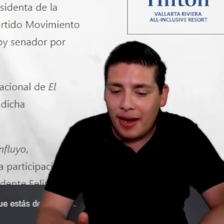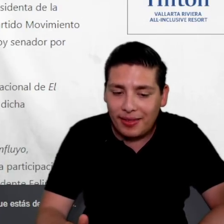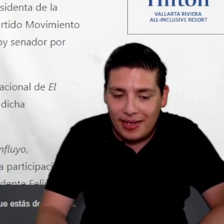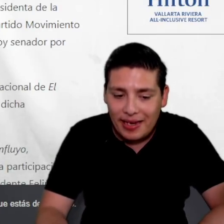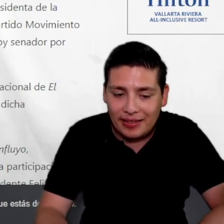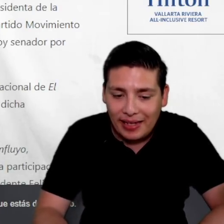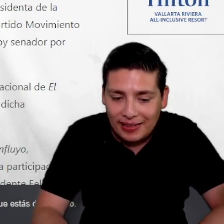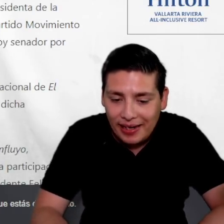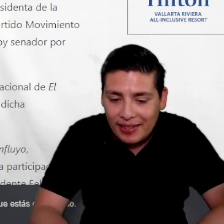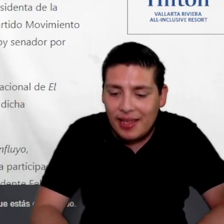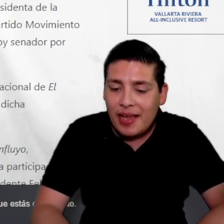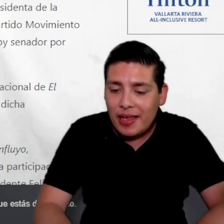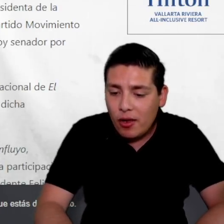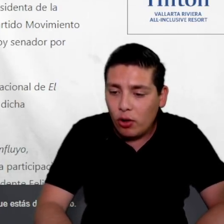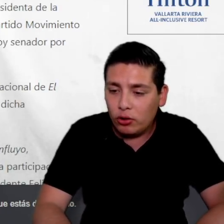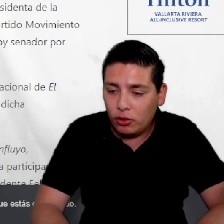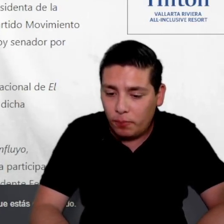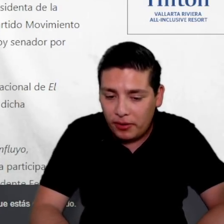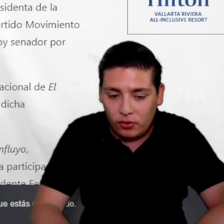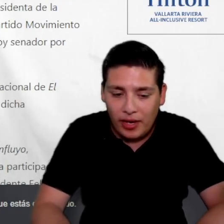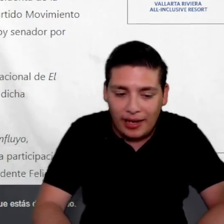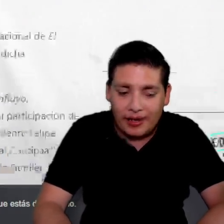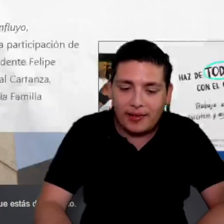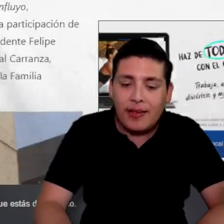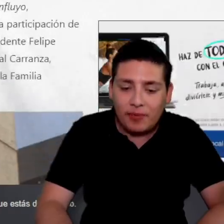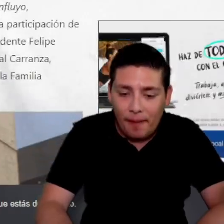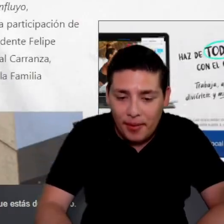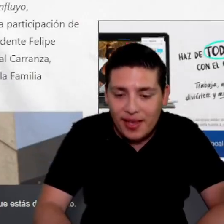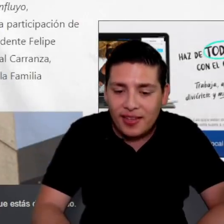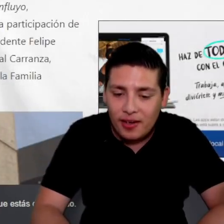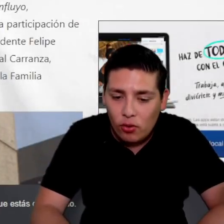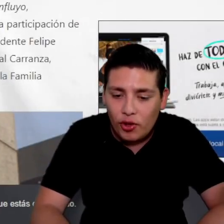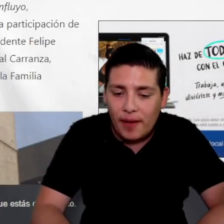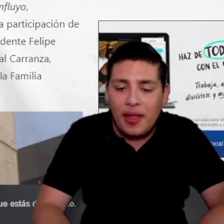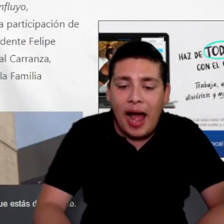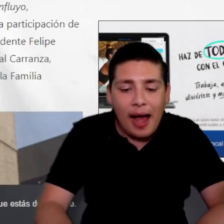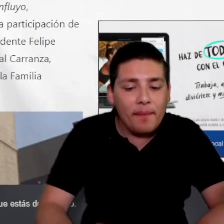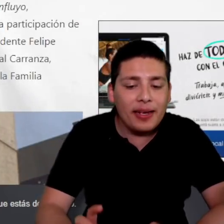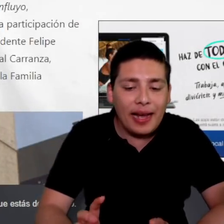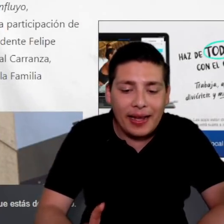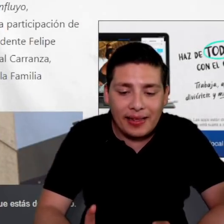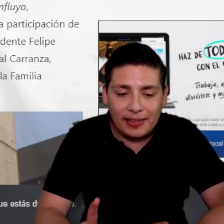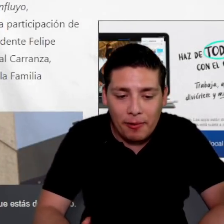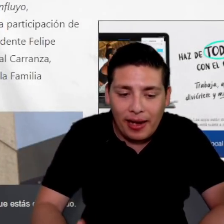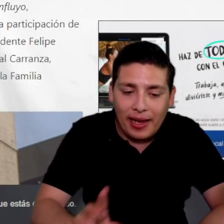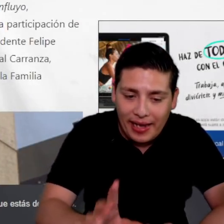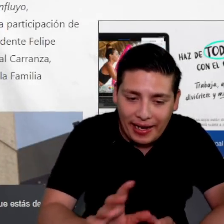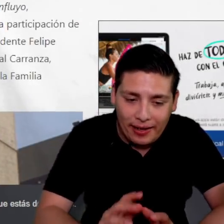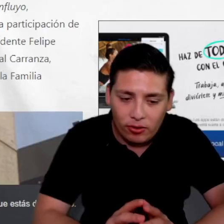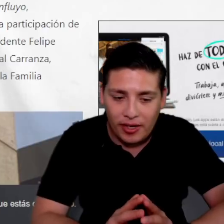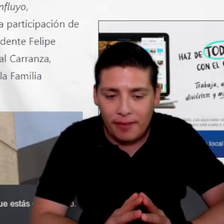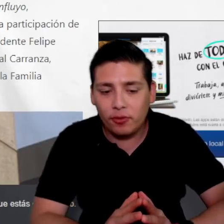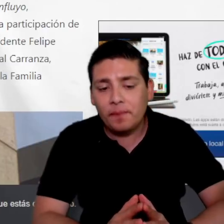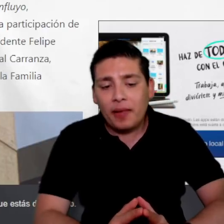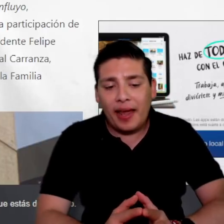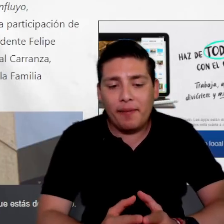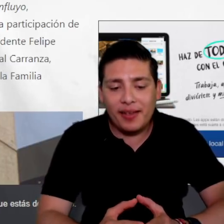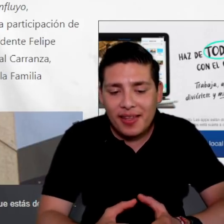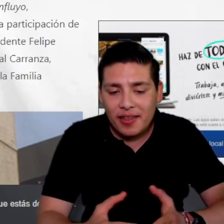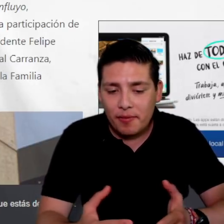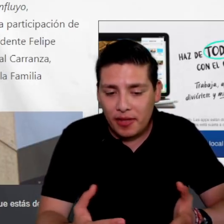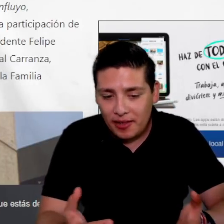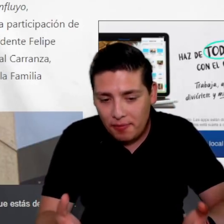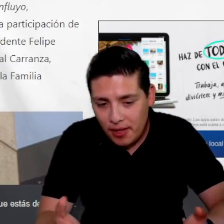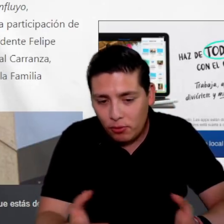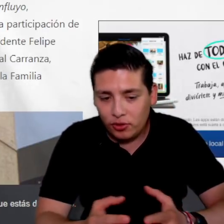Germán Martínez Cázares y otros personajes. También se incluye a Margarita Zavala, y aquí lo tenemos.